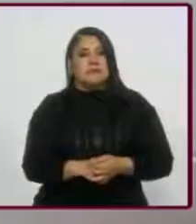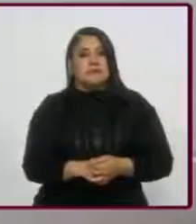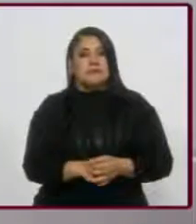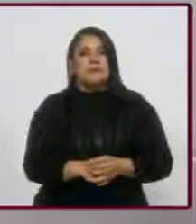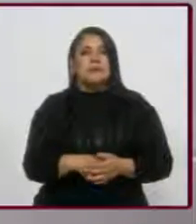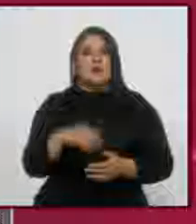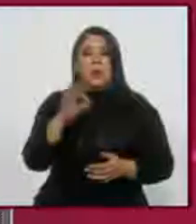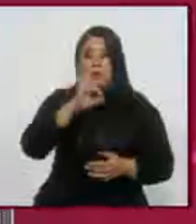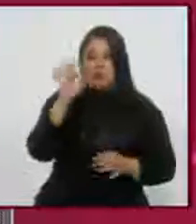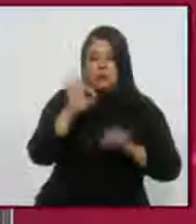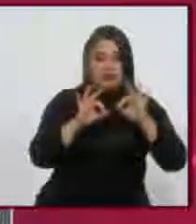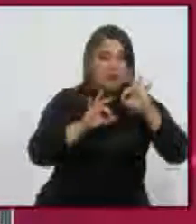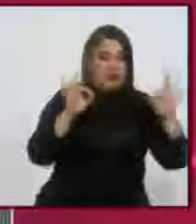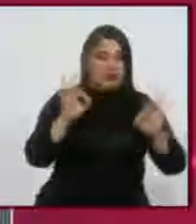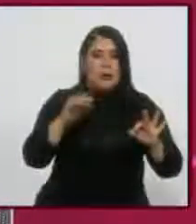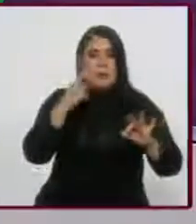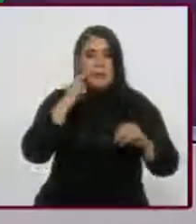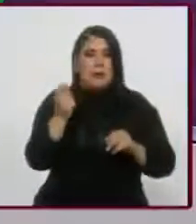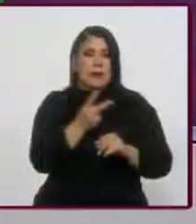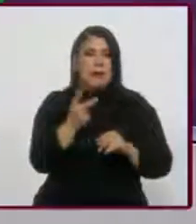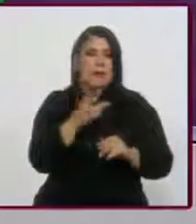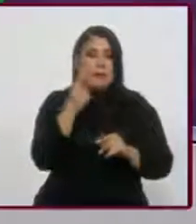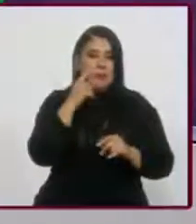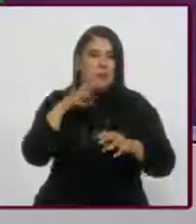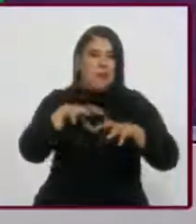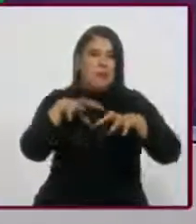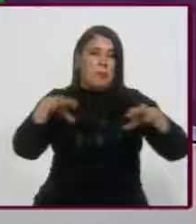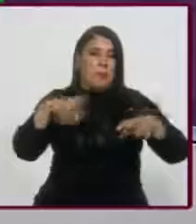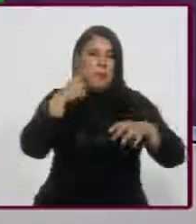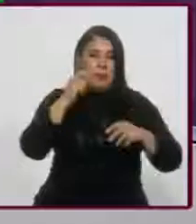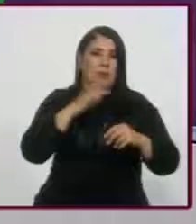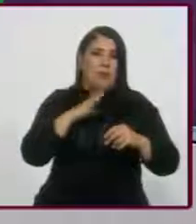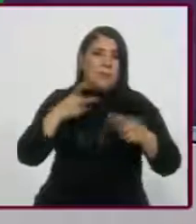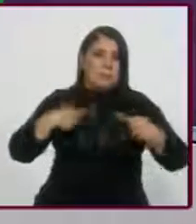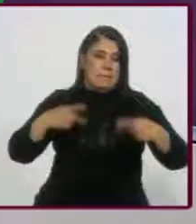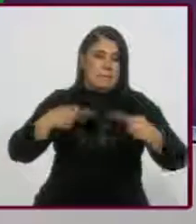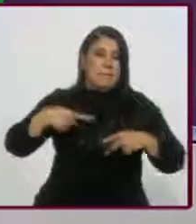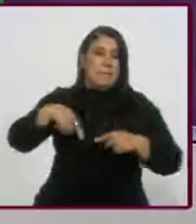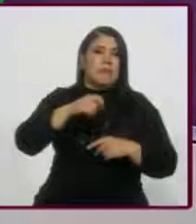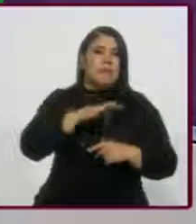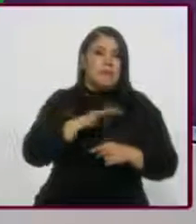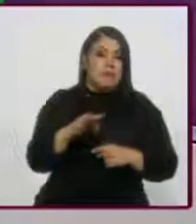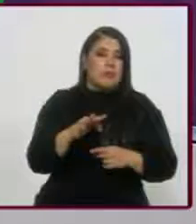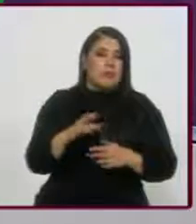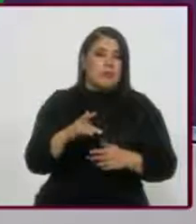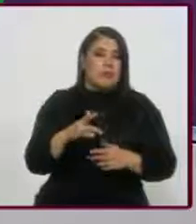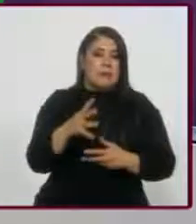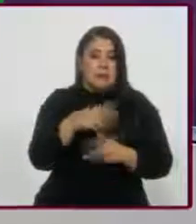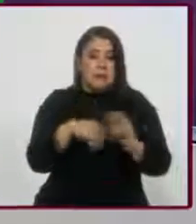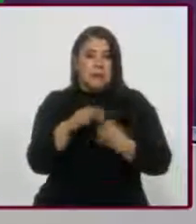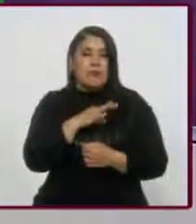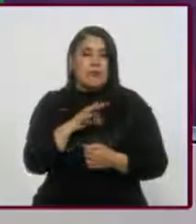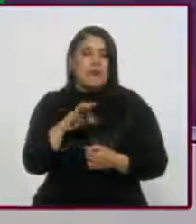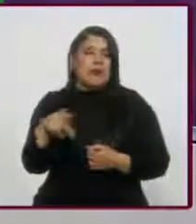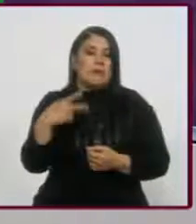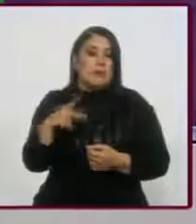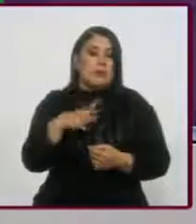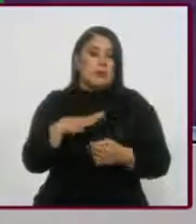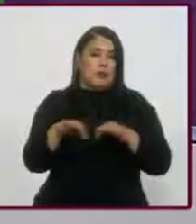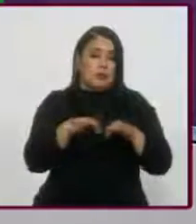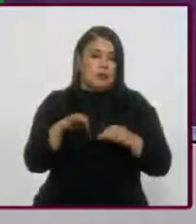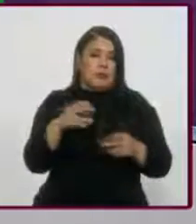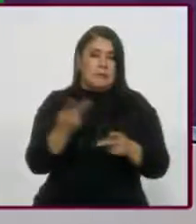el porcentaje de la población afectada, o que estaría, que tendría alguna consecuencia sobre su condición